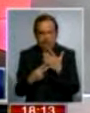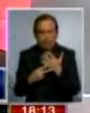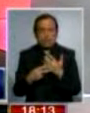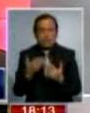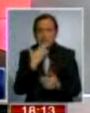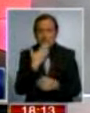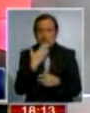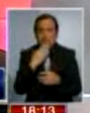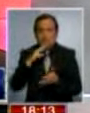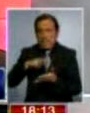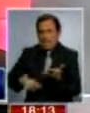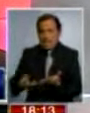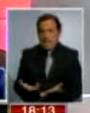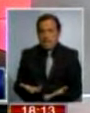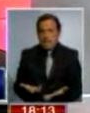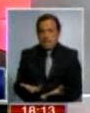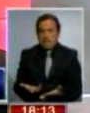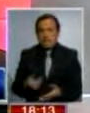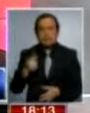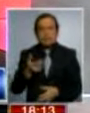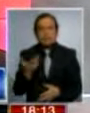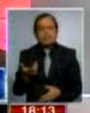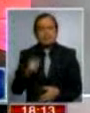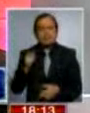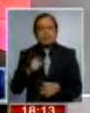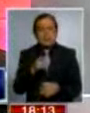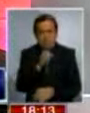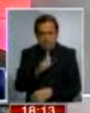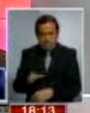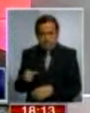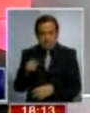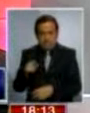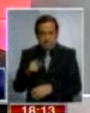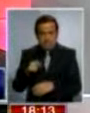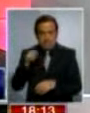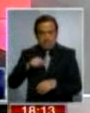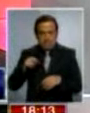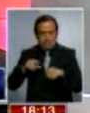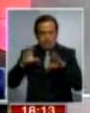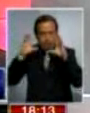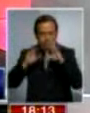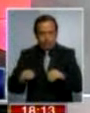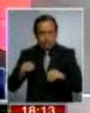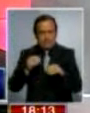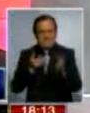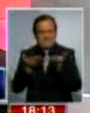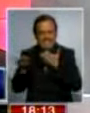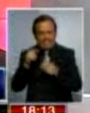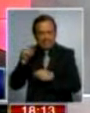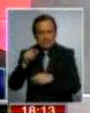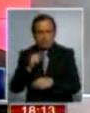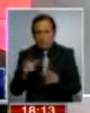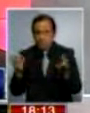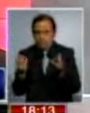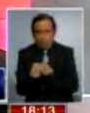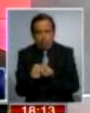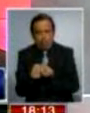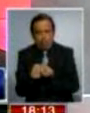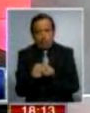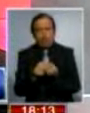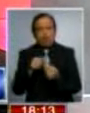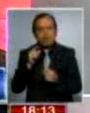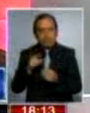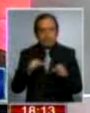por supuesto materiales. Entonces, estamos hablando que el personal que está de servicio es absolutamente insuficiente. Ellos activan el protocolo para